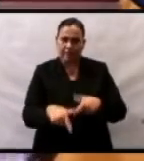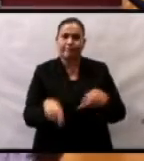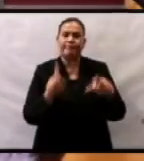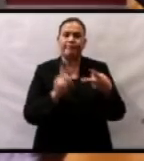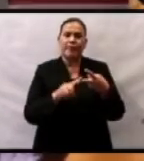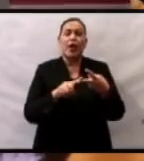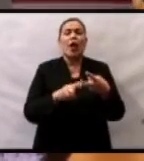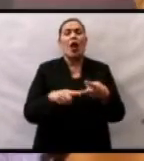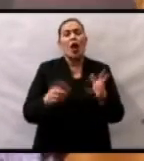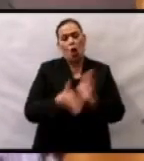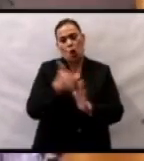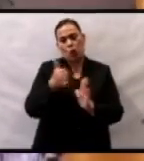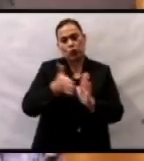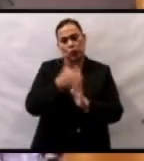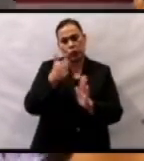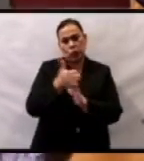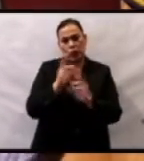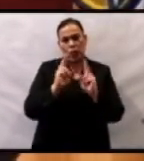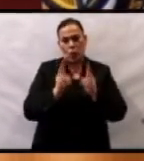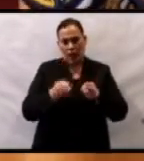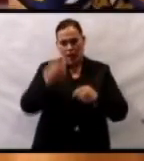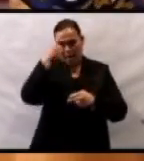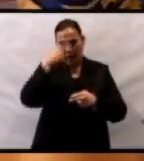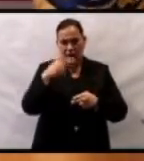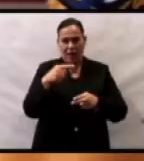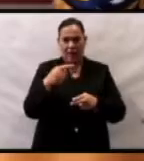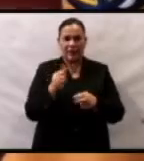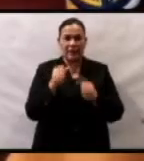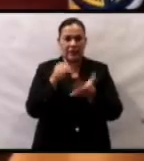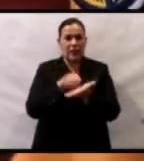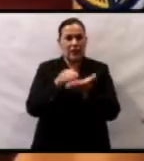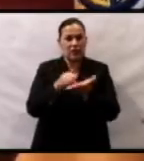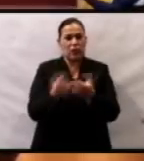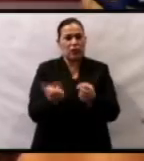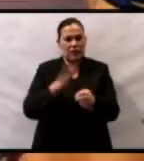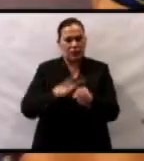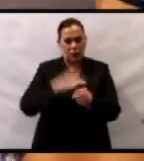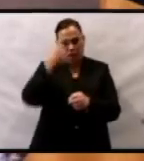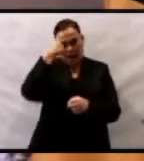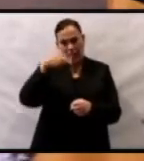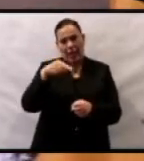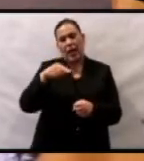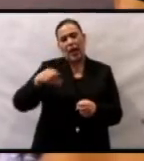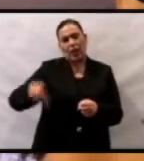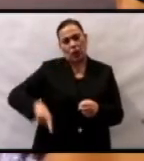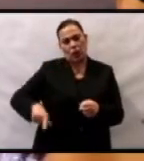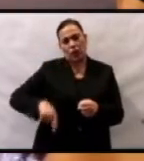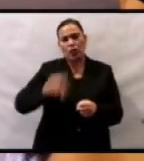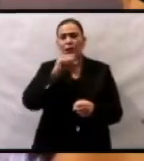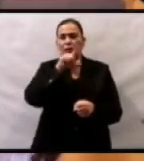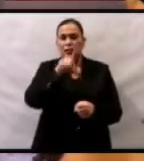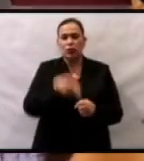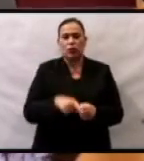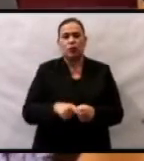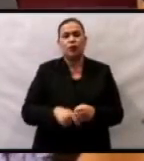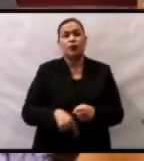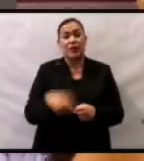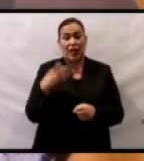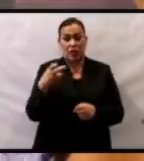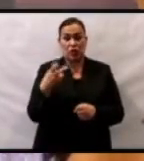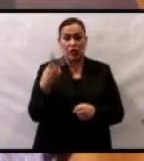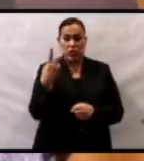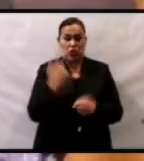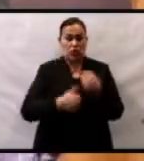construcción de la Unidad Regional de Servicios Administrativos para el gobierno de Jalisco, a quienes hace